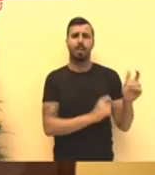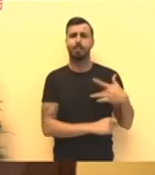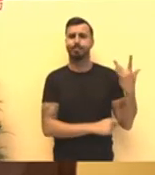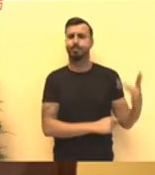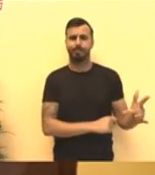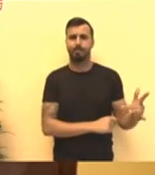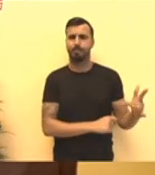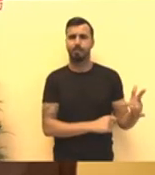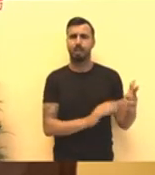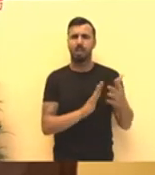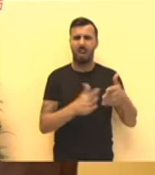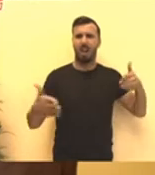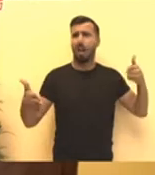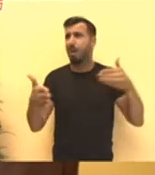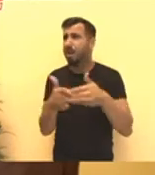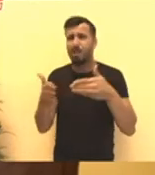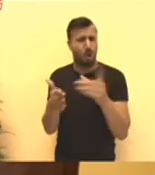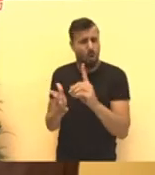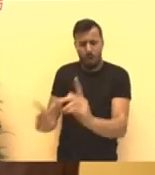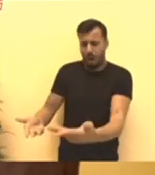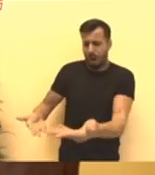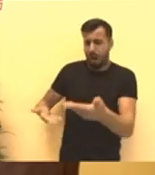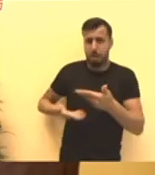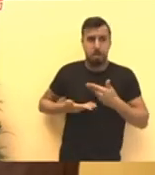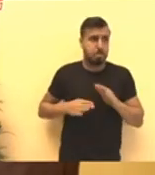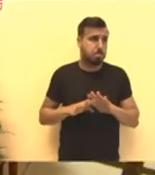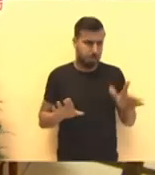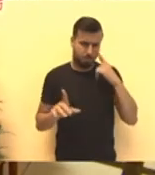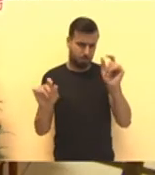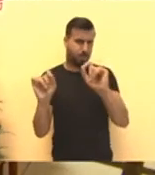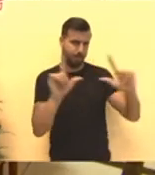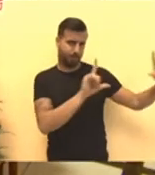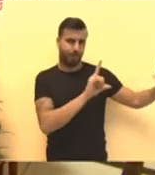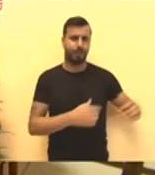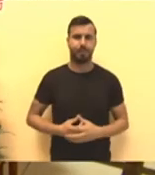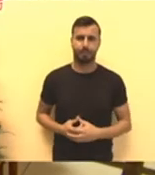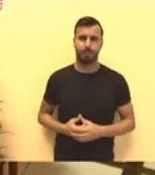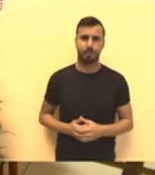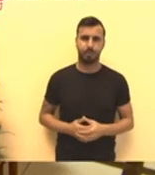difícil. Vale, pon eso, Leti.